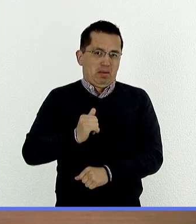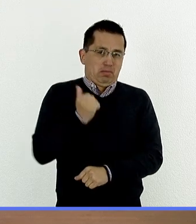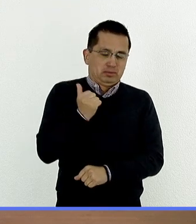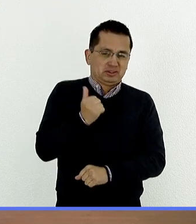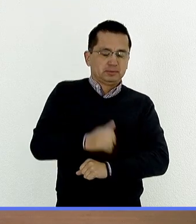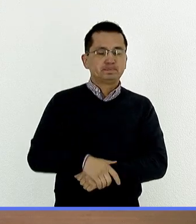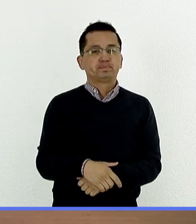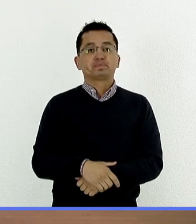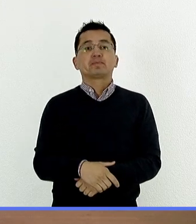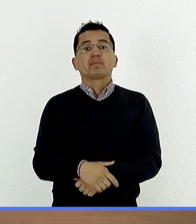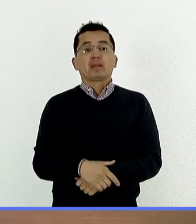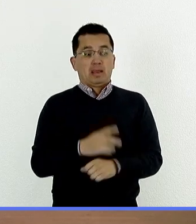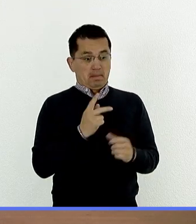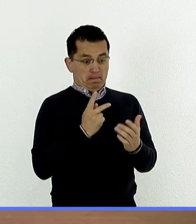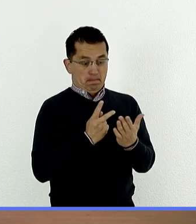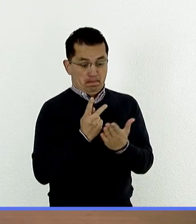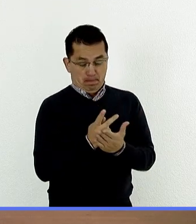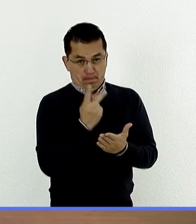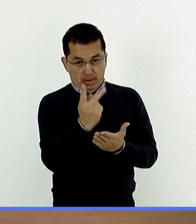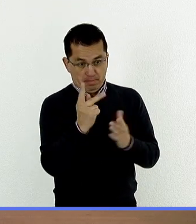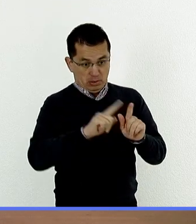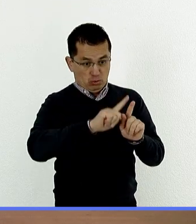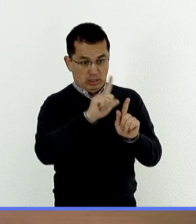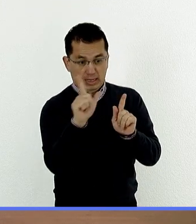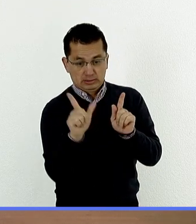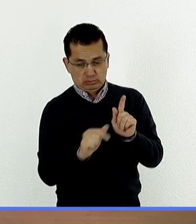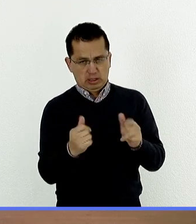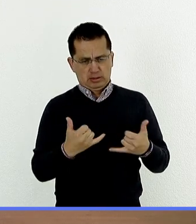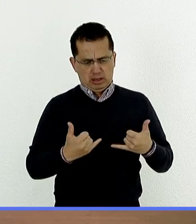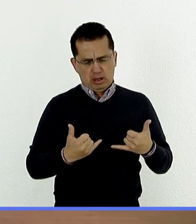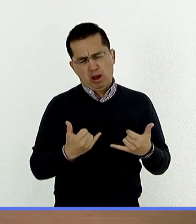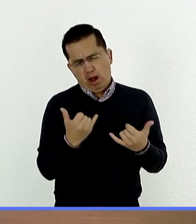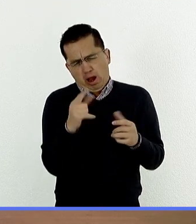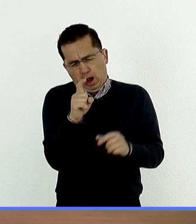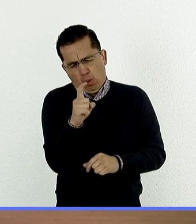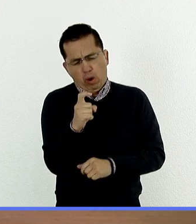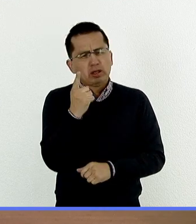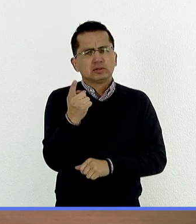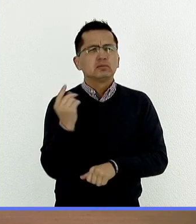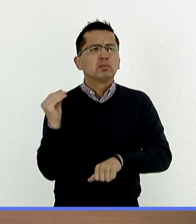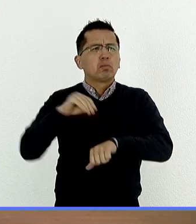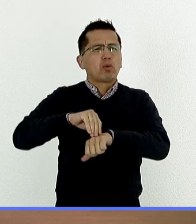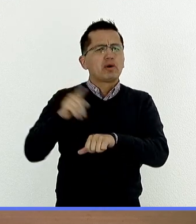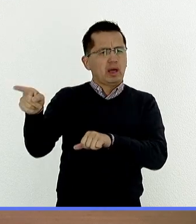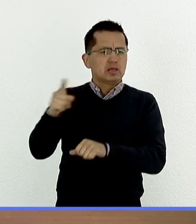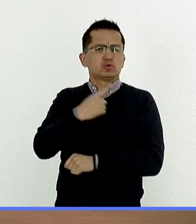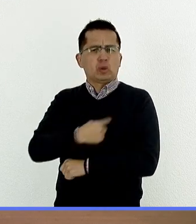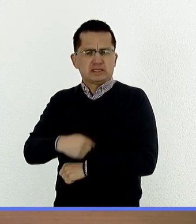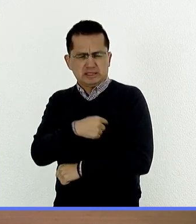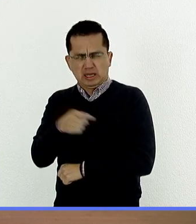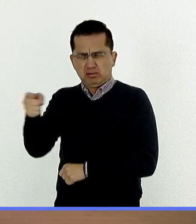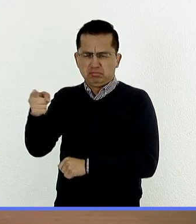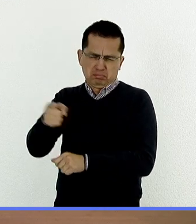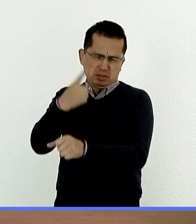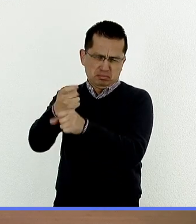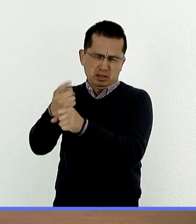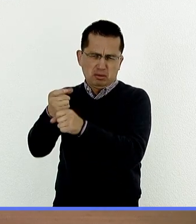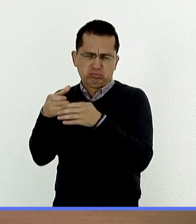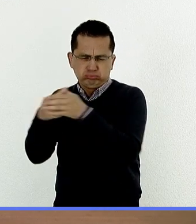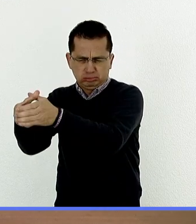del Agua que se instauró entonces del global waterpanish y pensuecia nació también